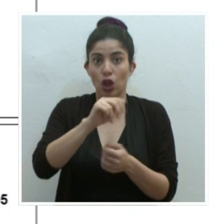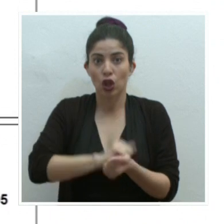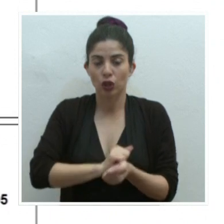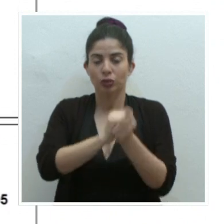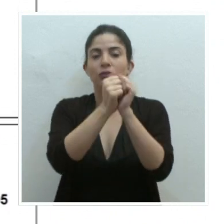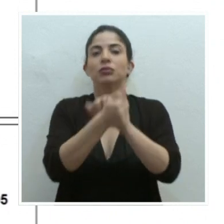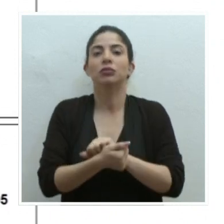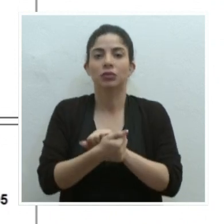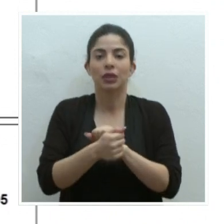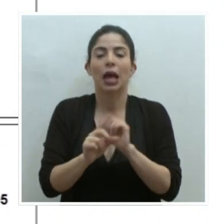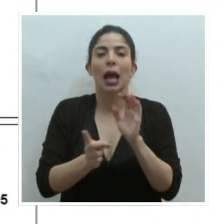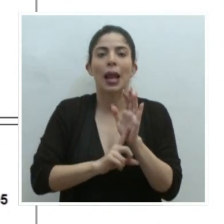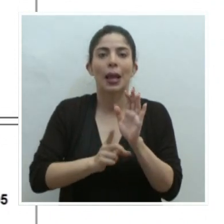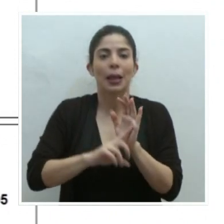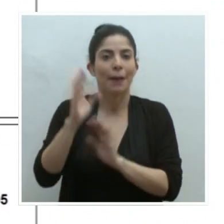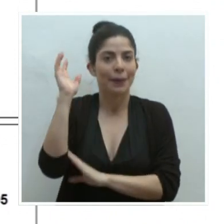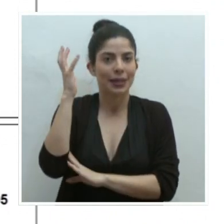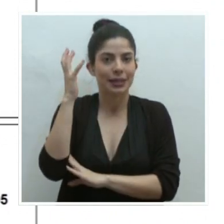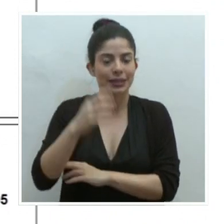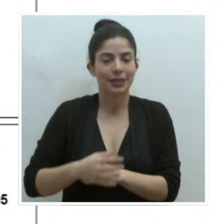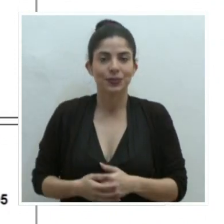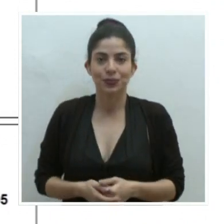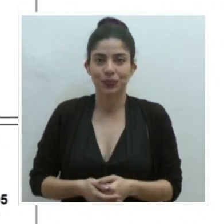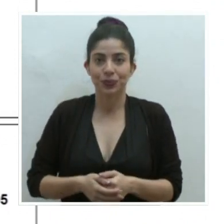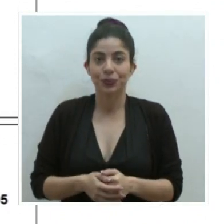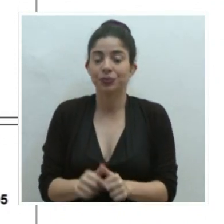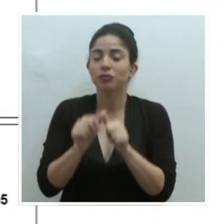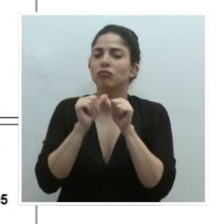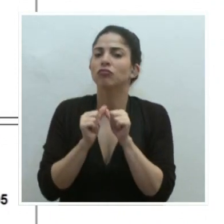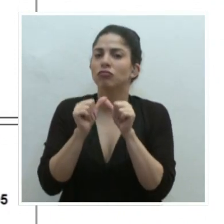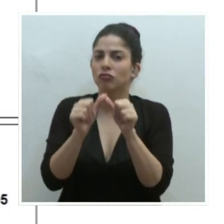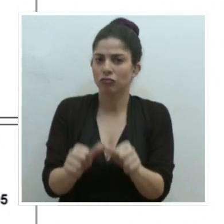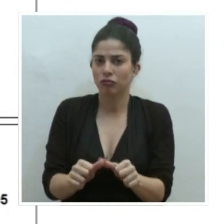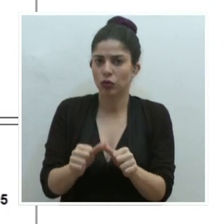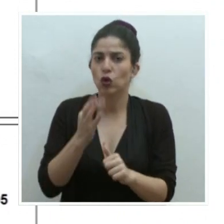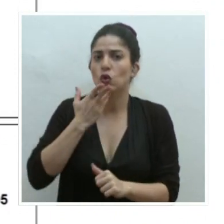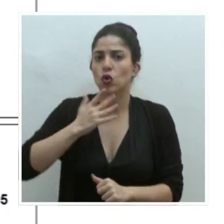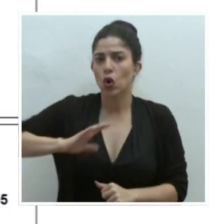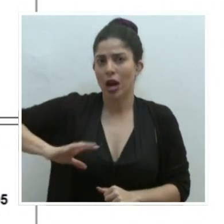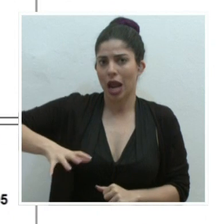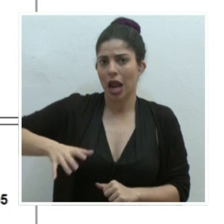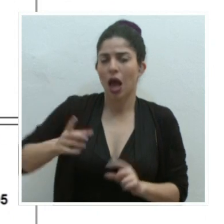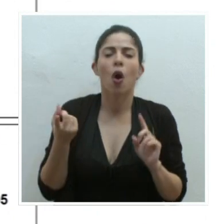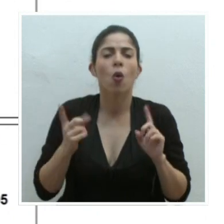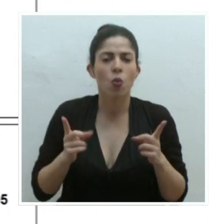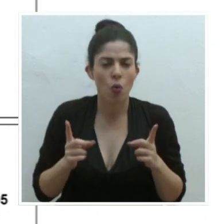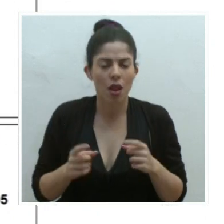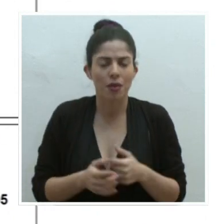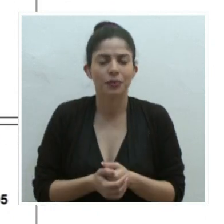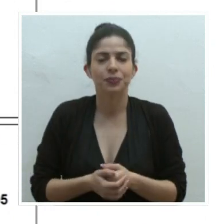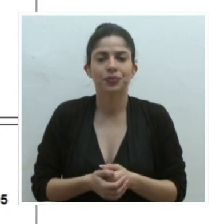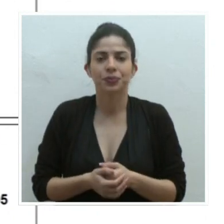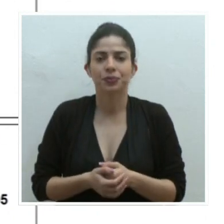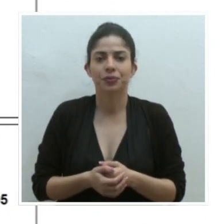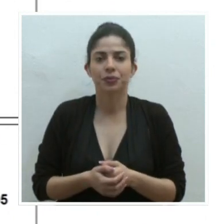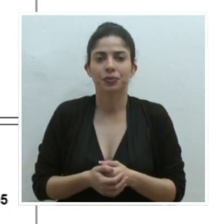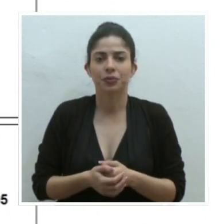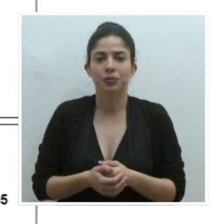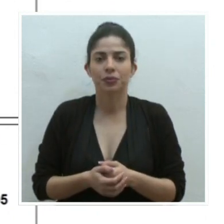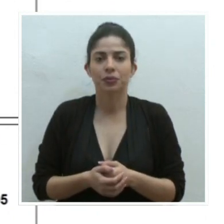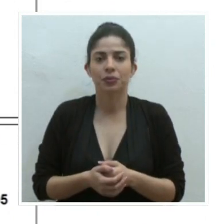pasan a la condición de alerta amarilla. Mantenemos en condición de alerta naranja los siguientes cantones